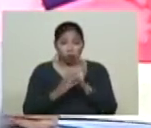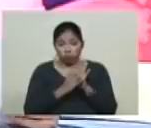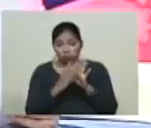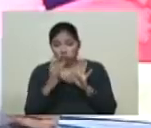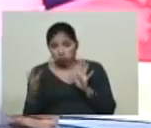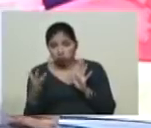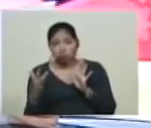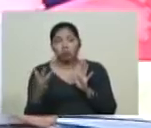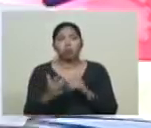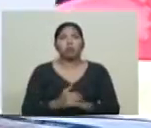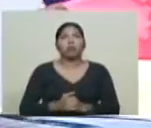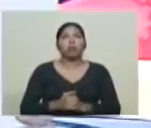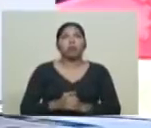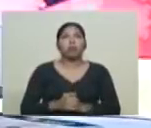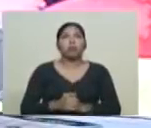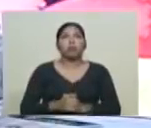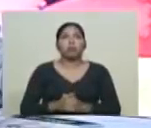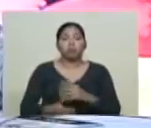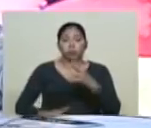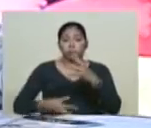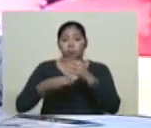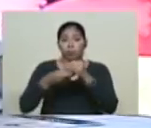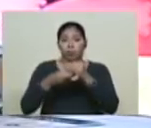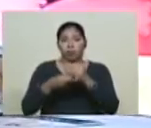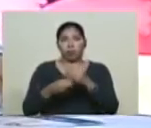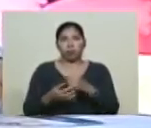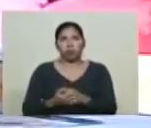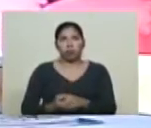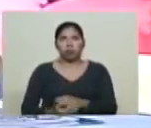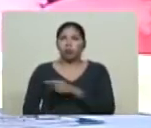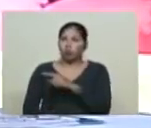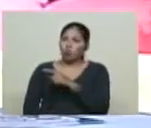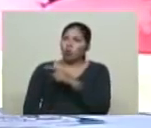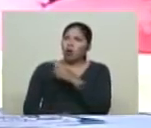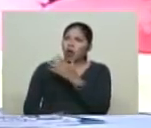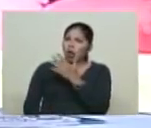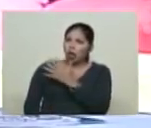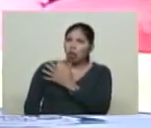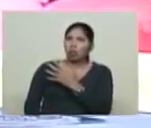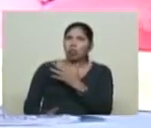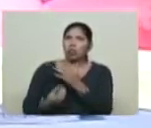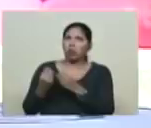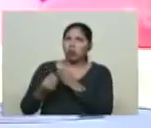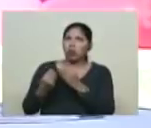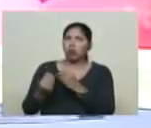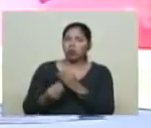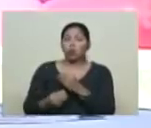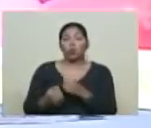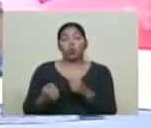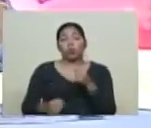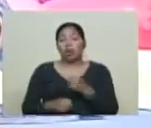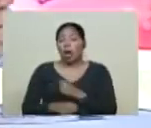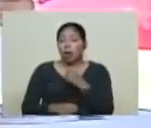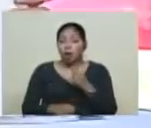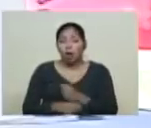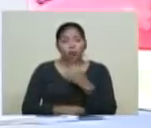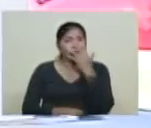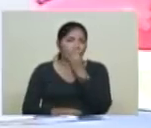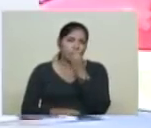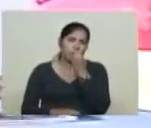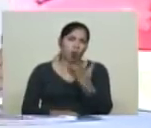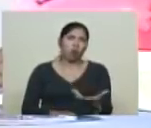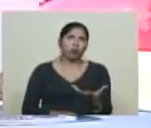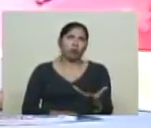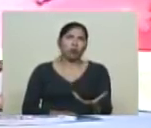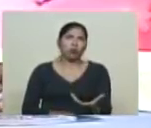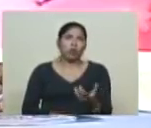2018. Debemos hablar, presidente, algo que usted viene haciendo y que es un trabajo hermoso que se está haciendo no solo